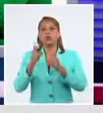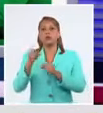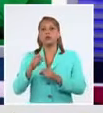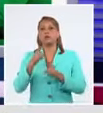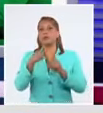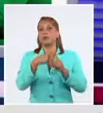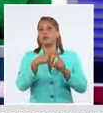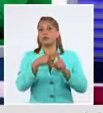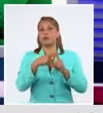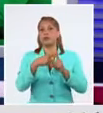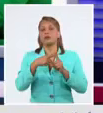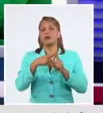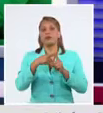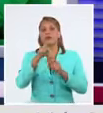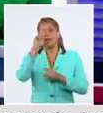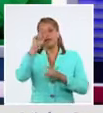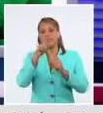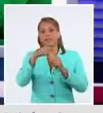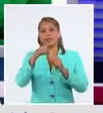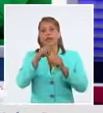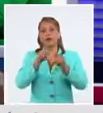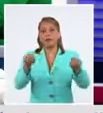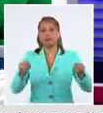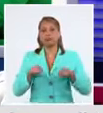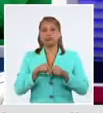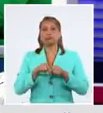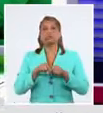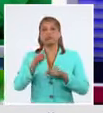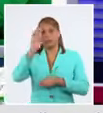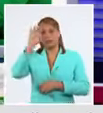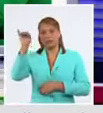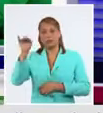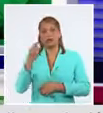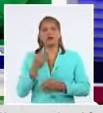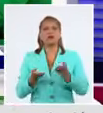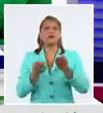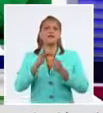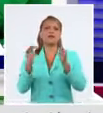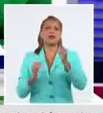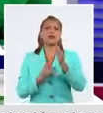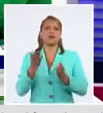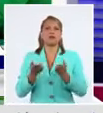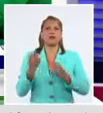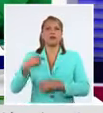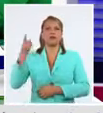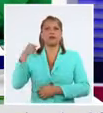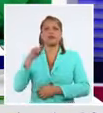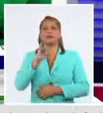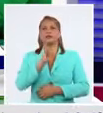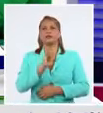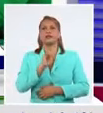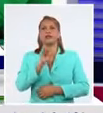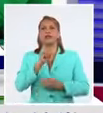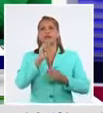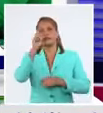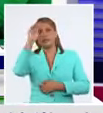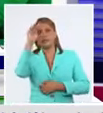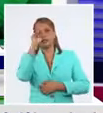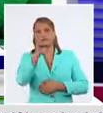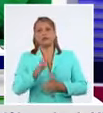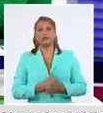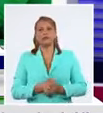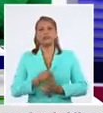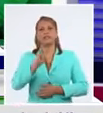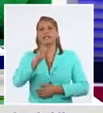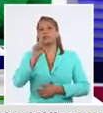intensiva, aunque inferiores a las del día de ayer. 326 pacientes ingresados, 31